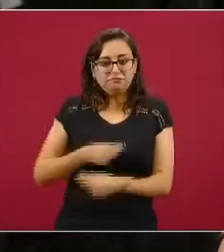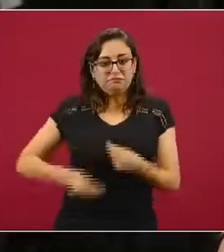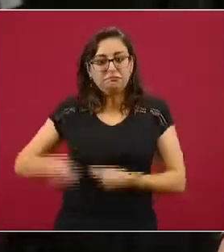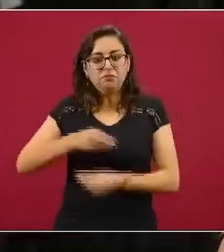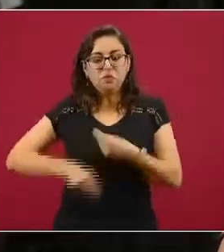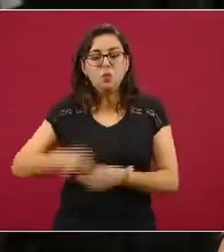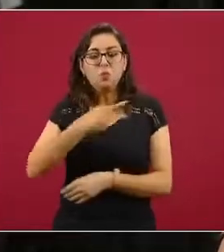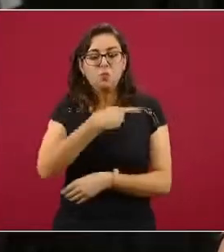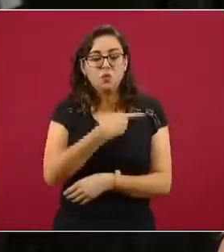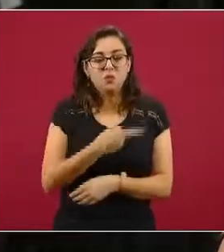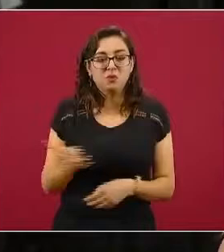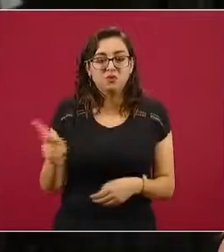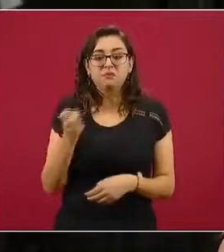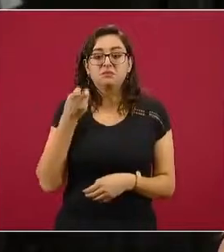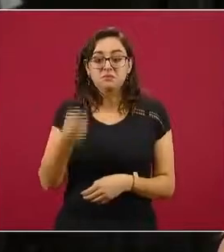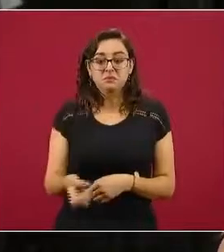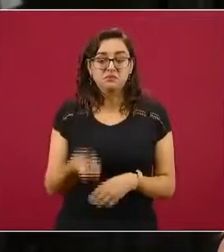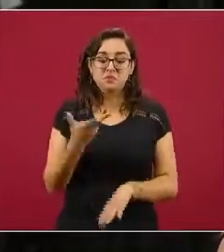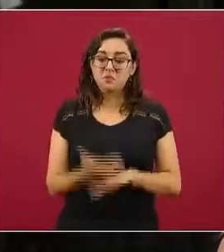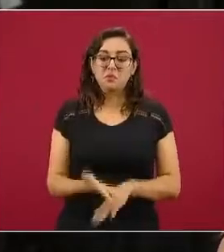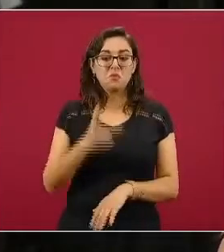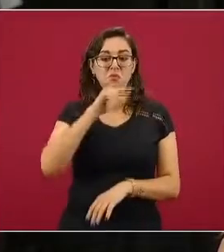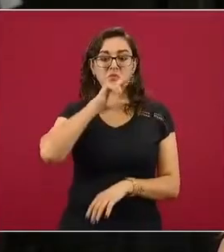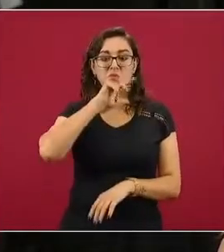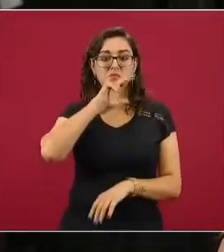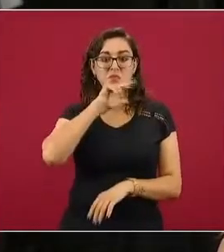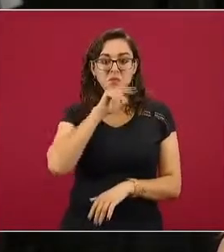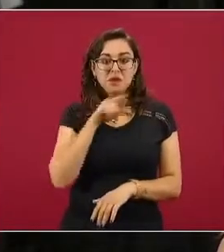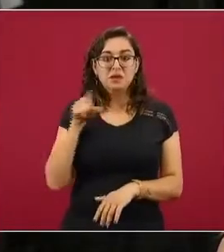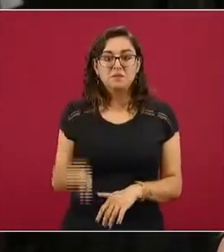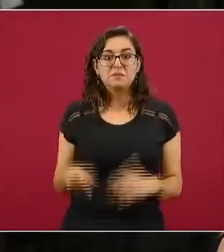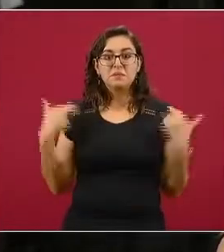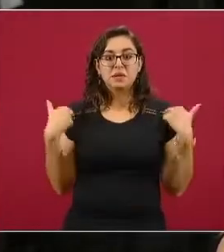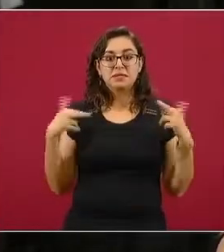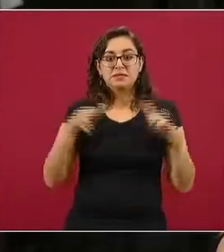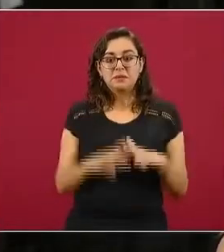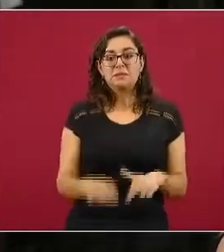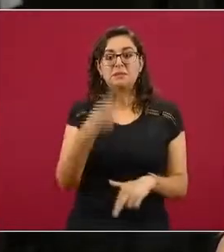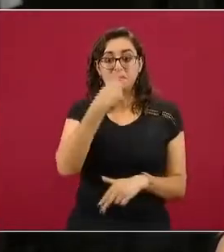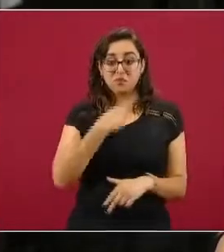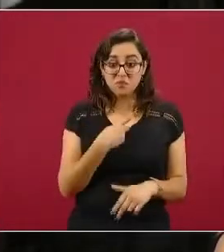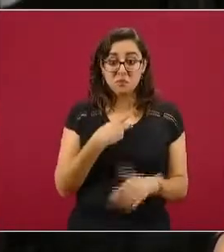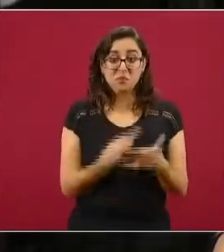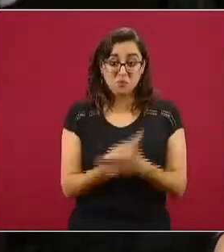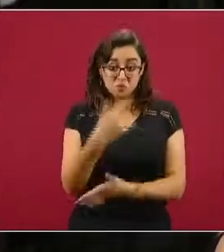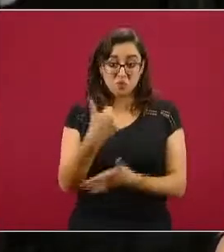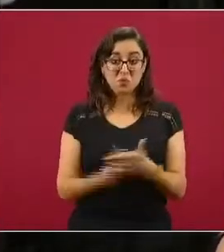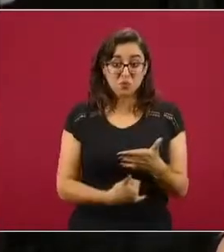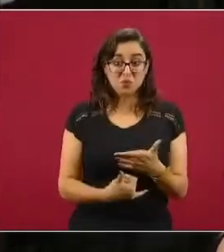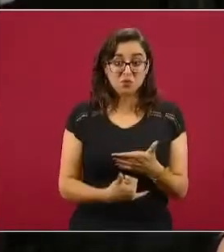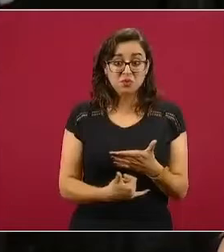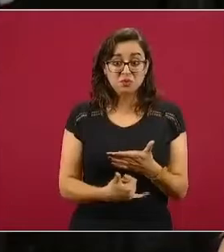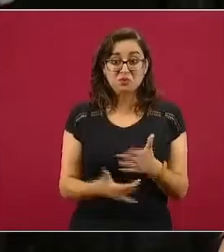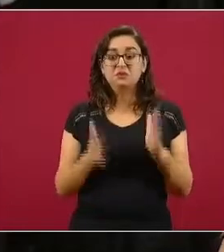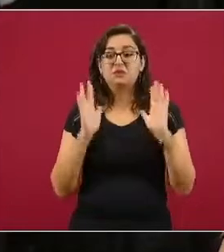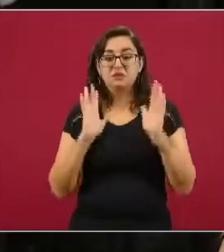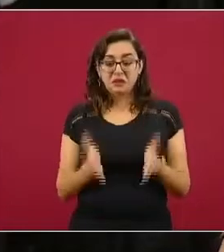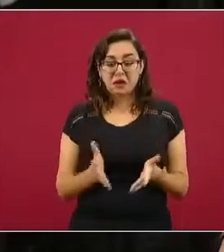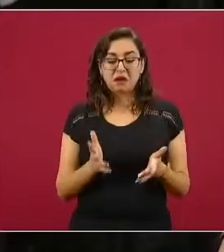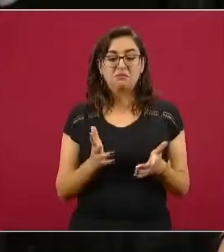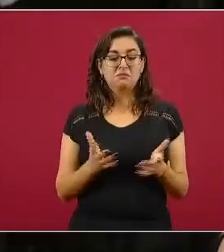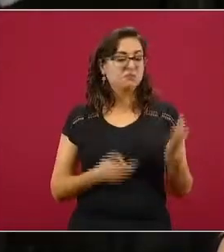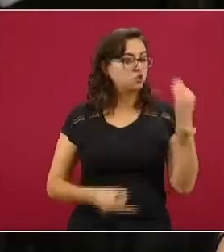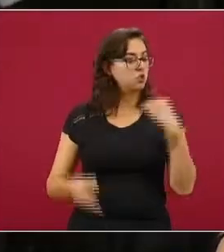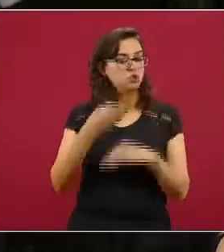situación. Entonces ellos están muy preocupados. Me decía esta maestra que este proyecto que ya han puesto a realizar, como